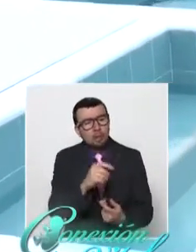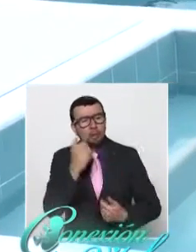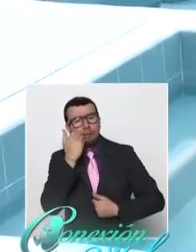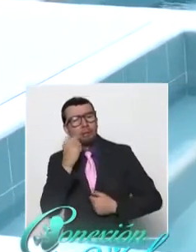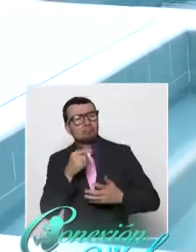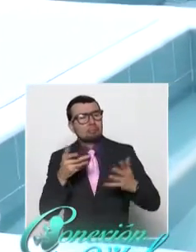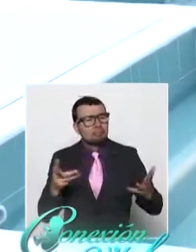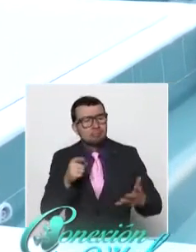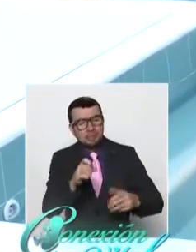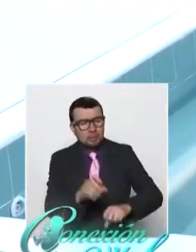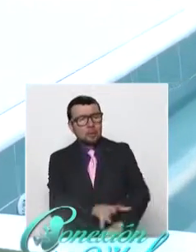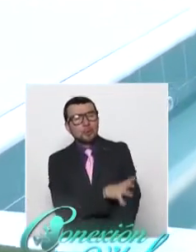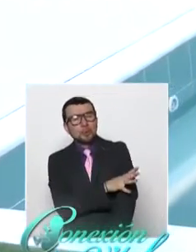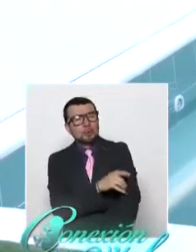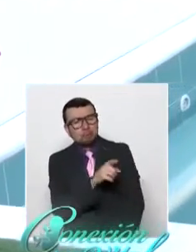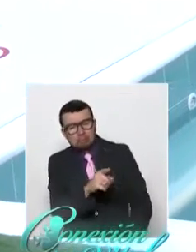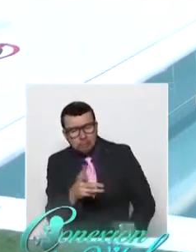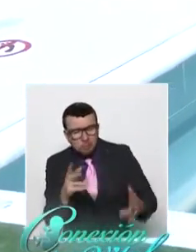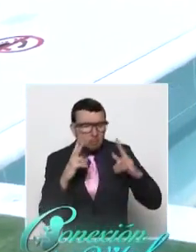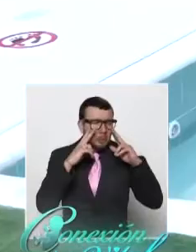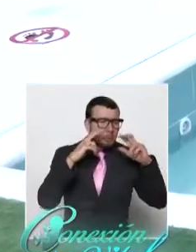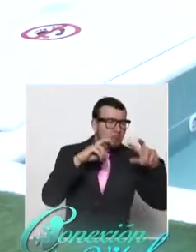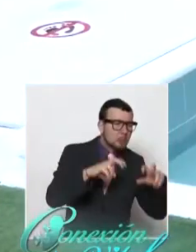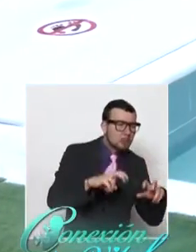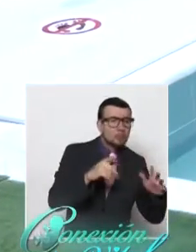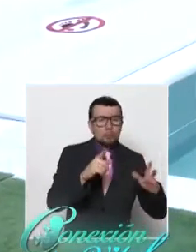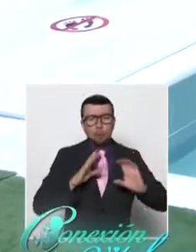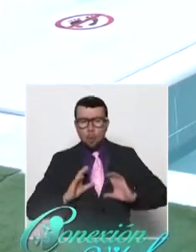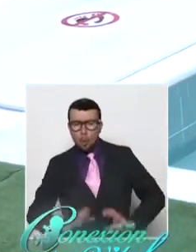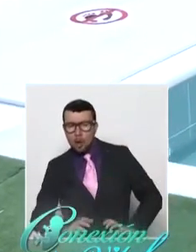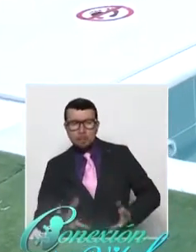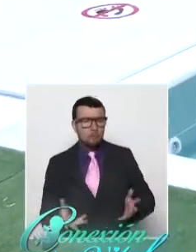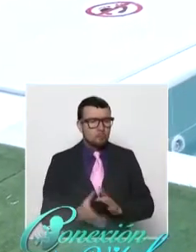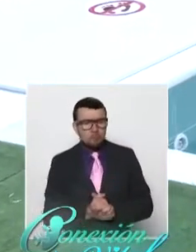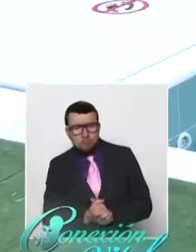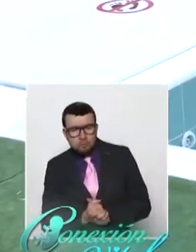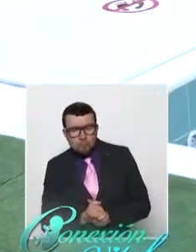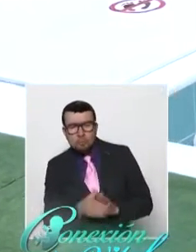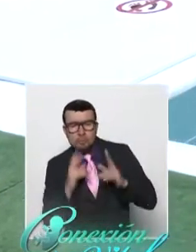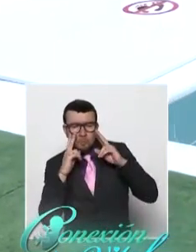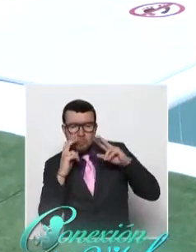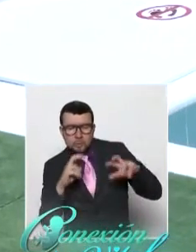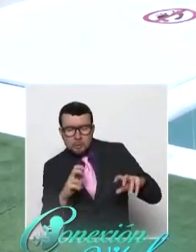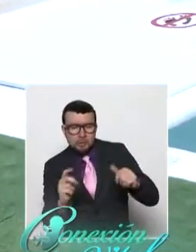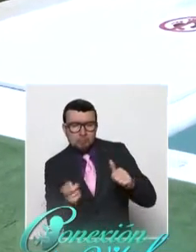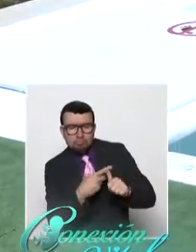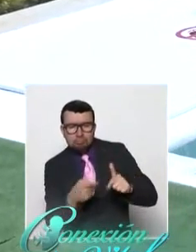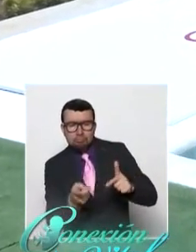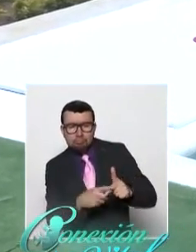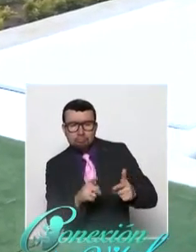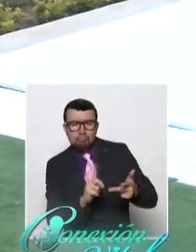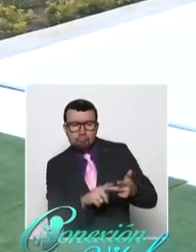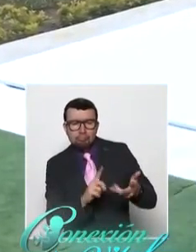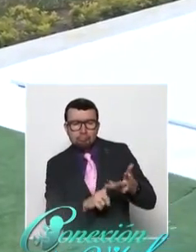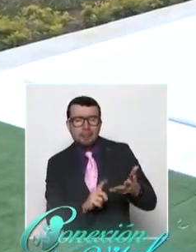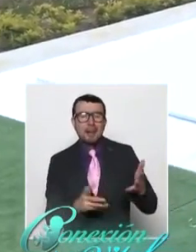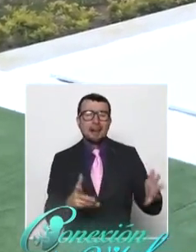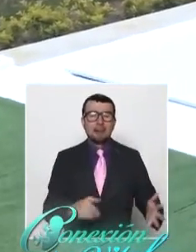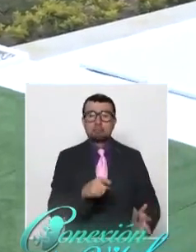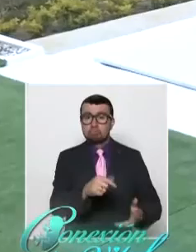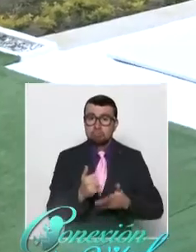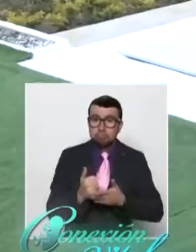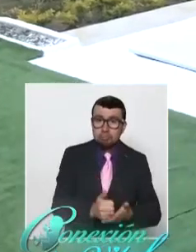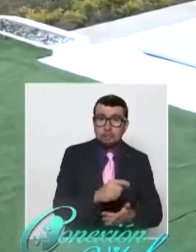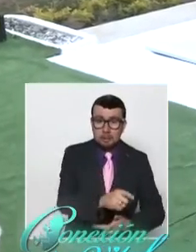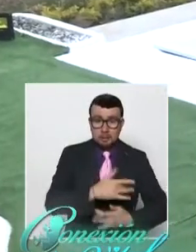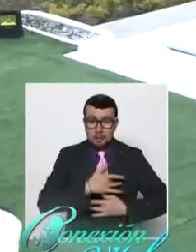emocional, puedo empezar a armar el gran rompecabezas de su vida y con él encontrar esa ruta de sanación. Y en